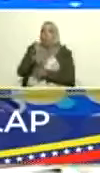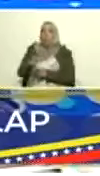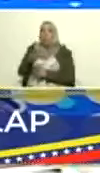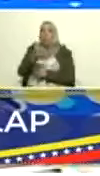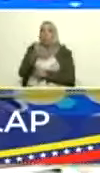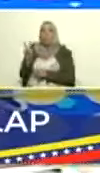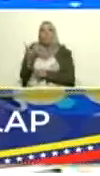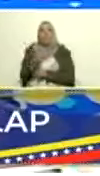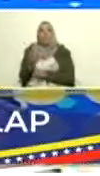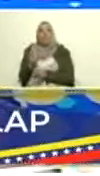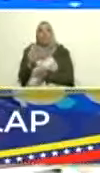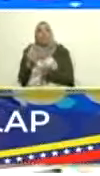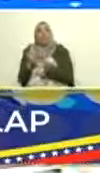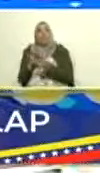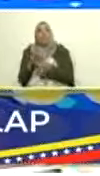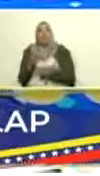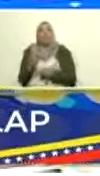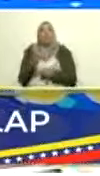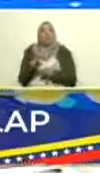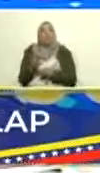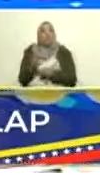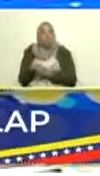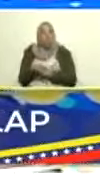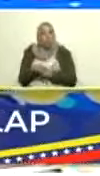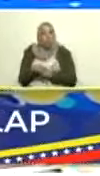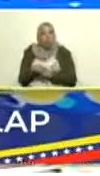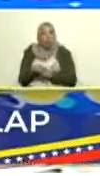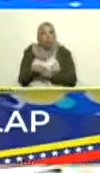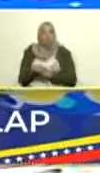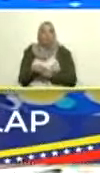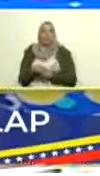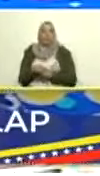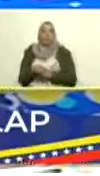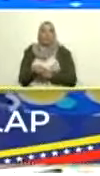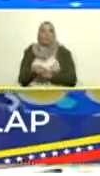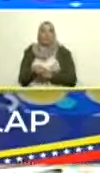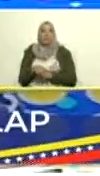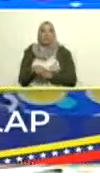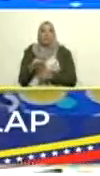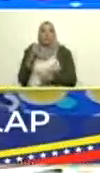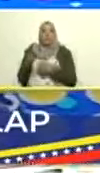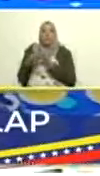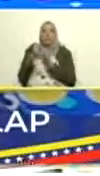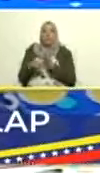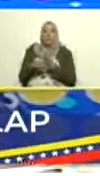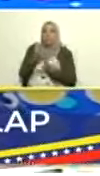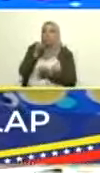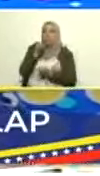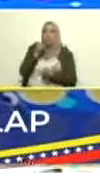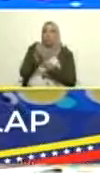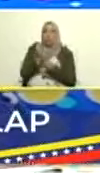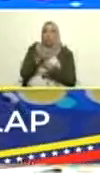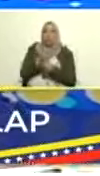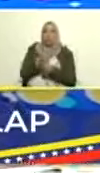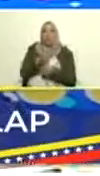de Venezuela. Jamás podrán con los CLAP, instrumento victorioso de resistencia y